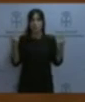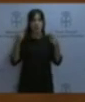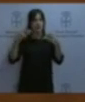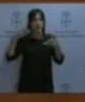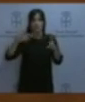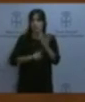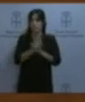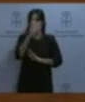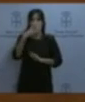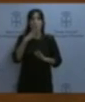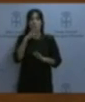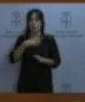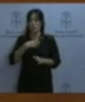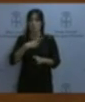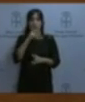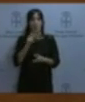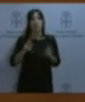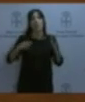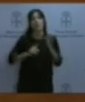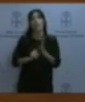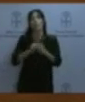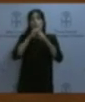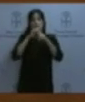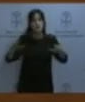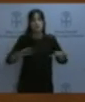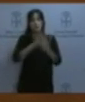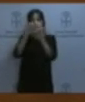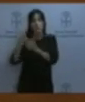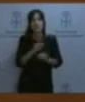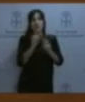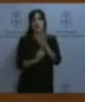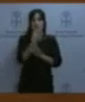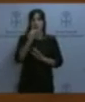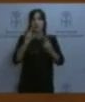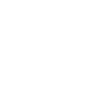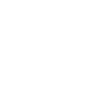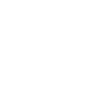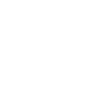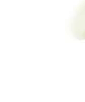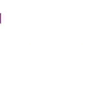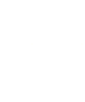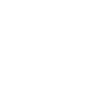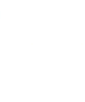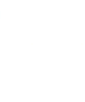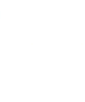protección, conservación y difusión también del patrimonio industrial. Siento la extensión. Muchas gracias.